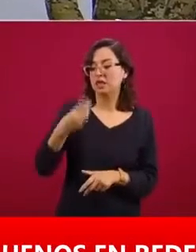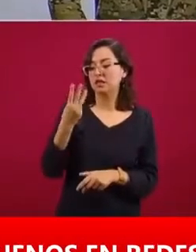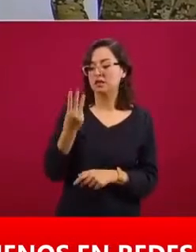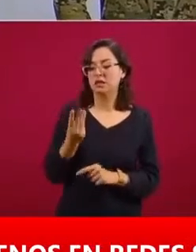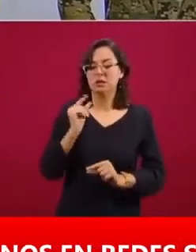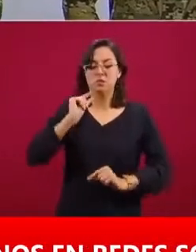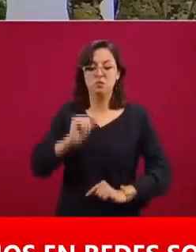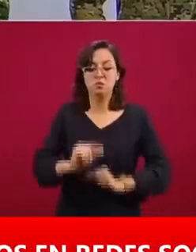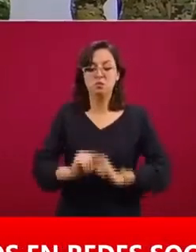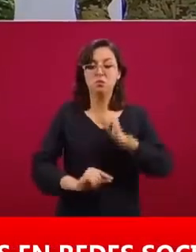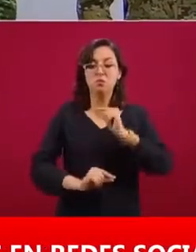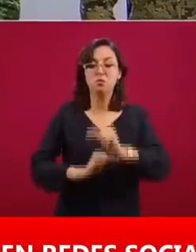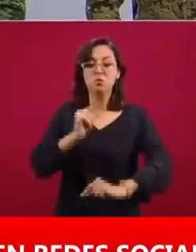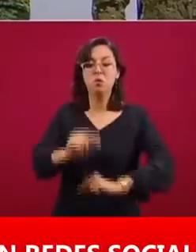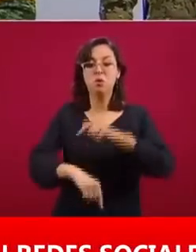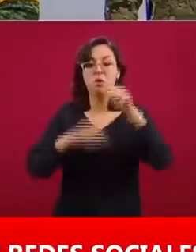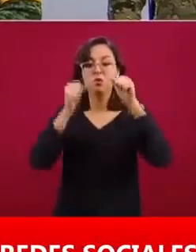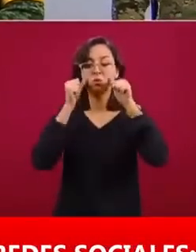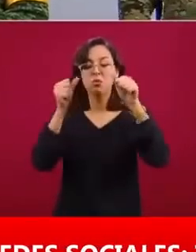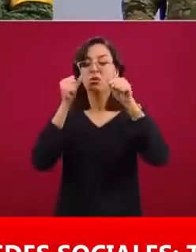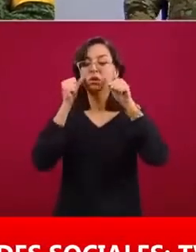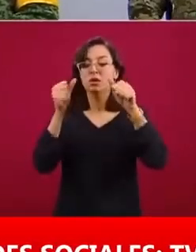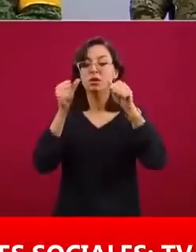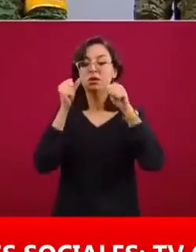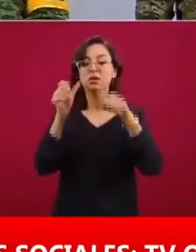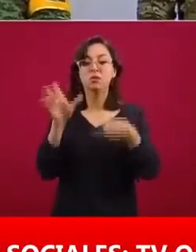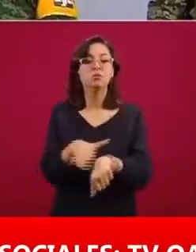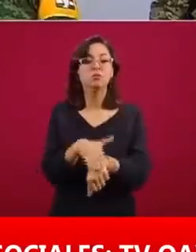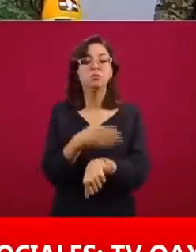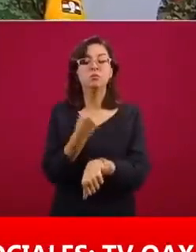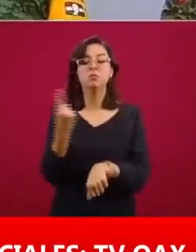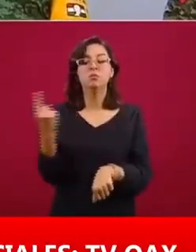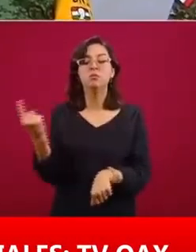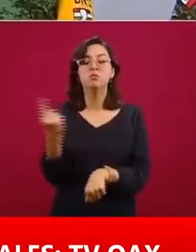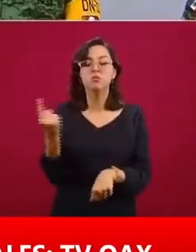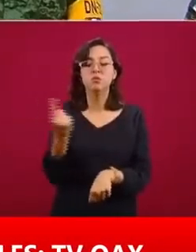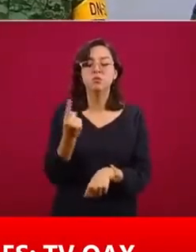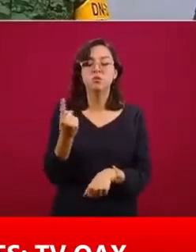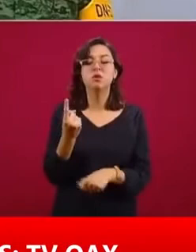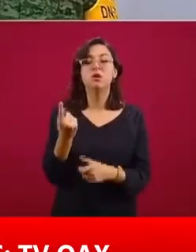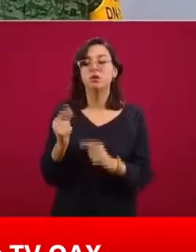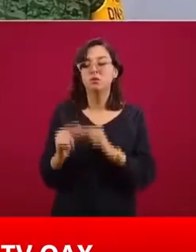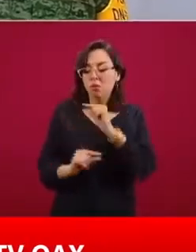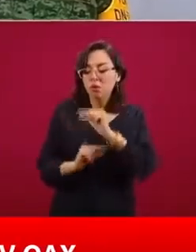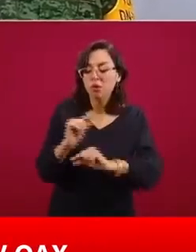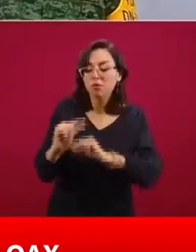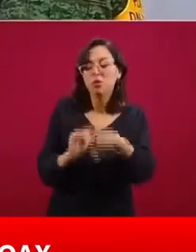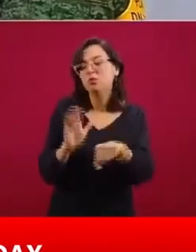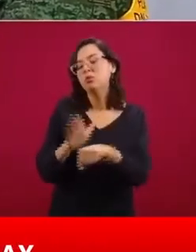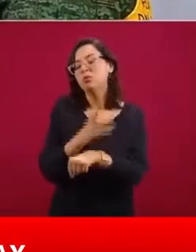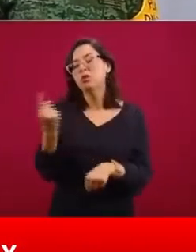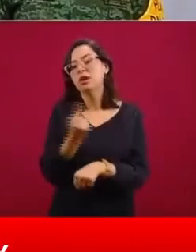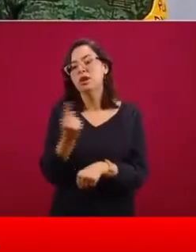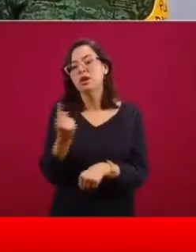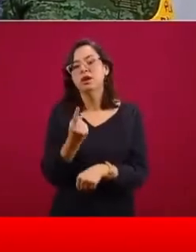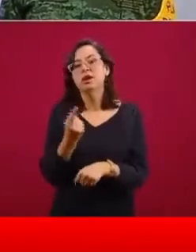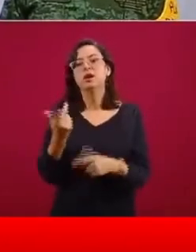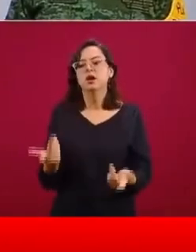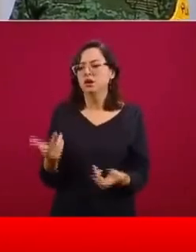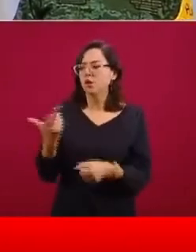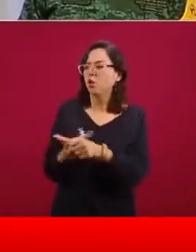porque todavía las instalaciones del sector salud son